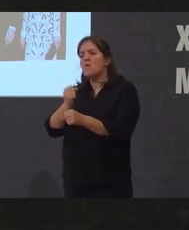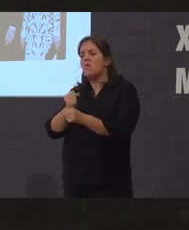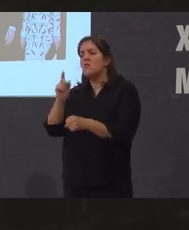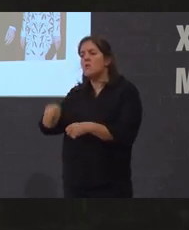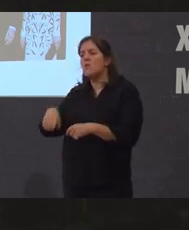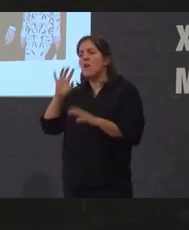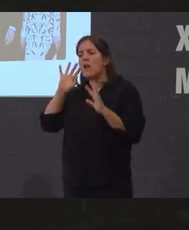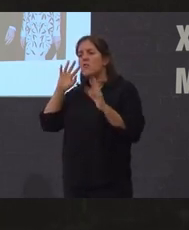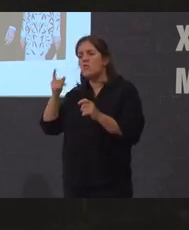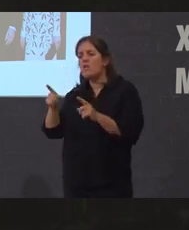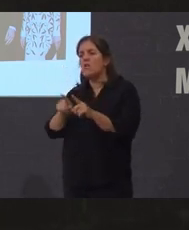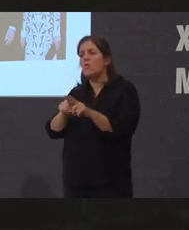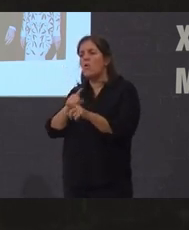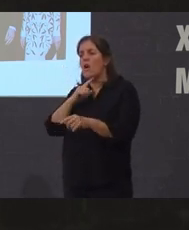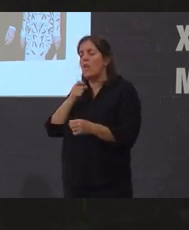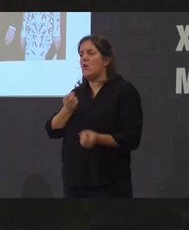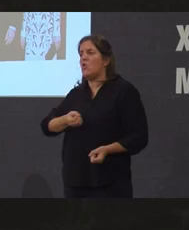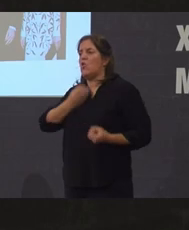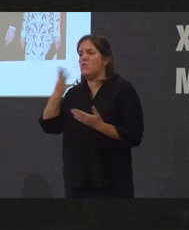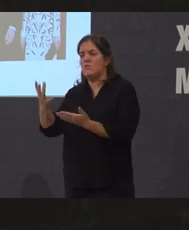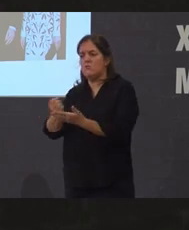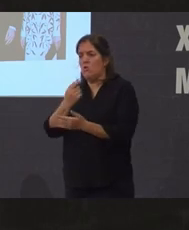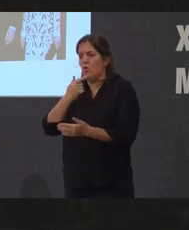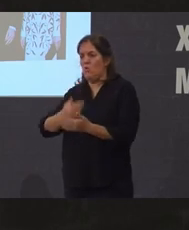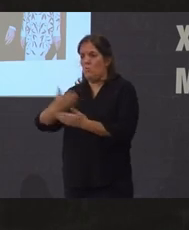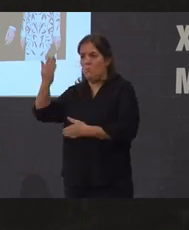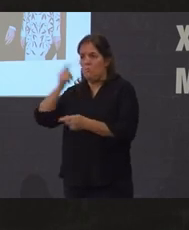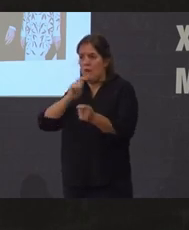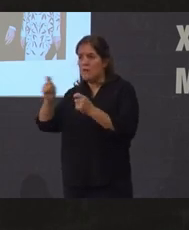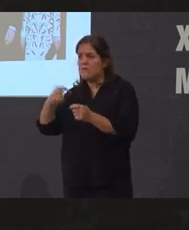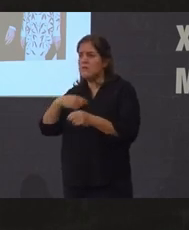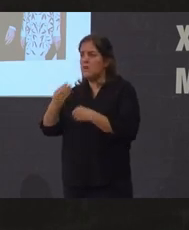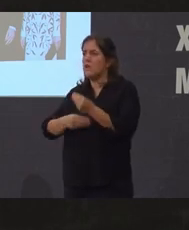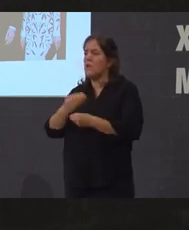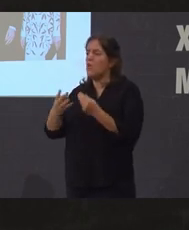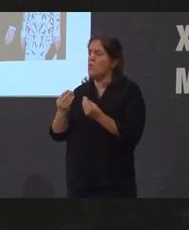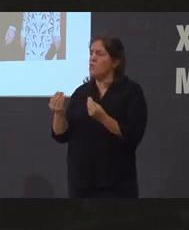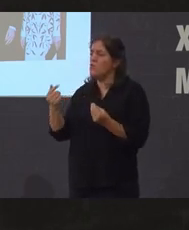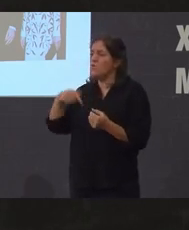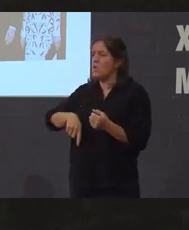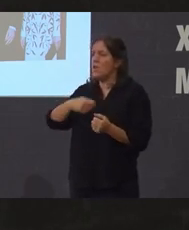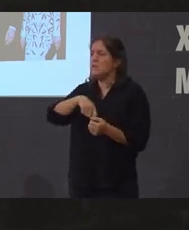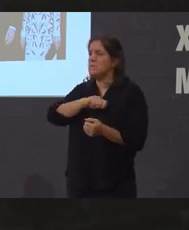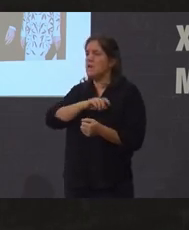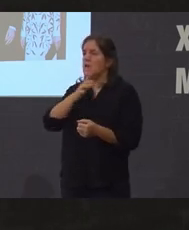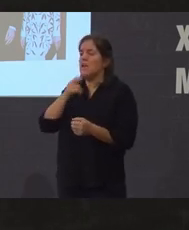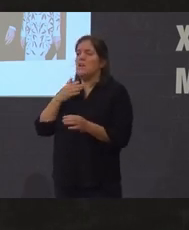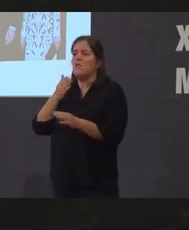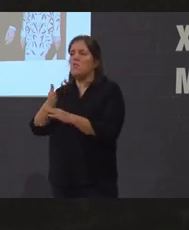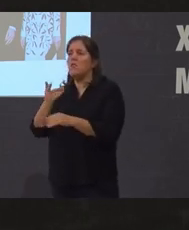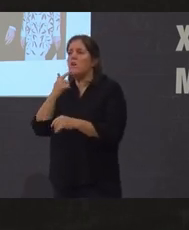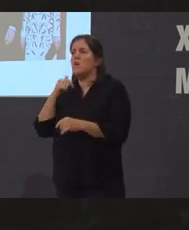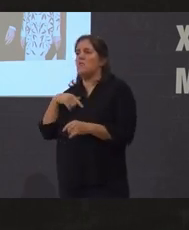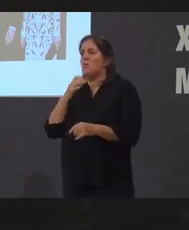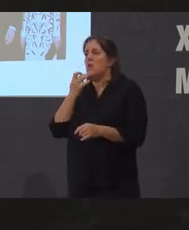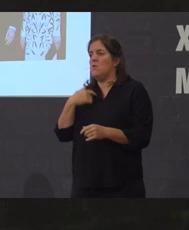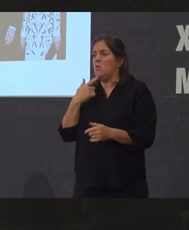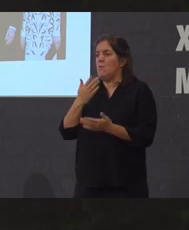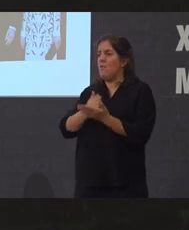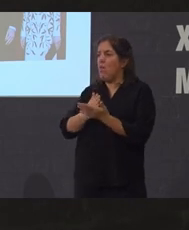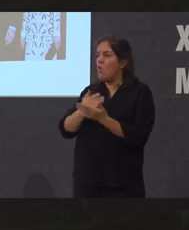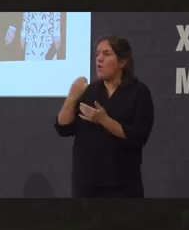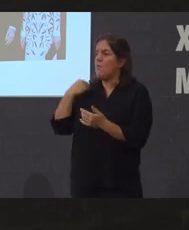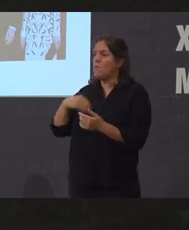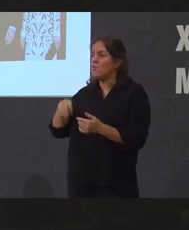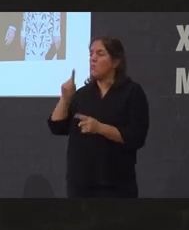se esforzou en contarlle a toda a prensa, non? Que fixera moito por España, porque foran en nome do rei, a mediar